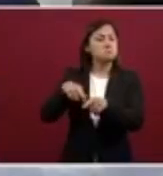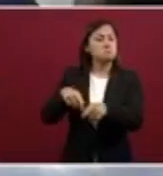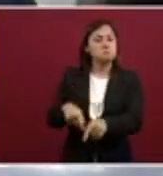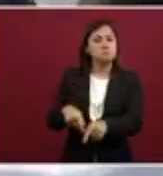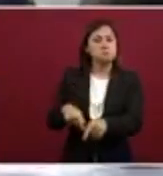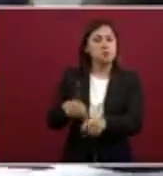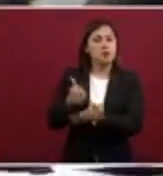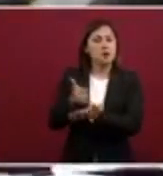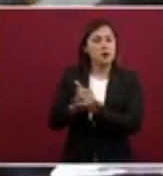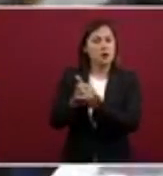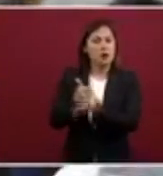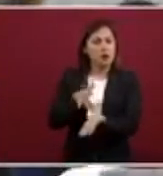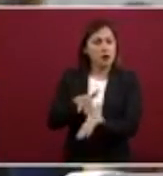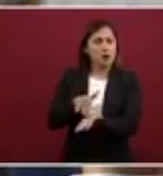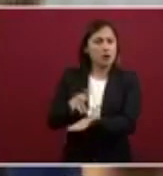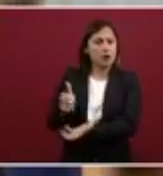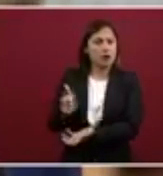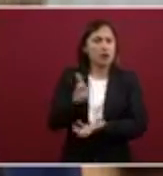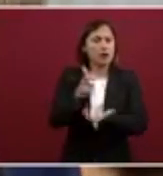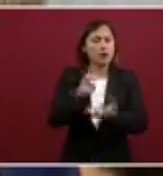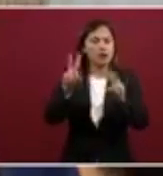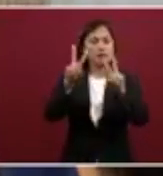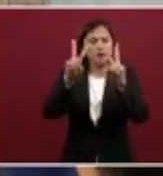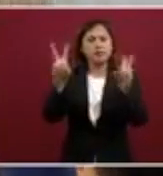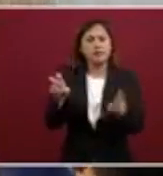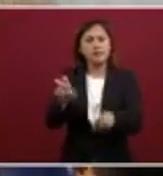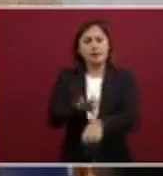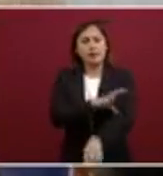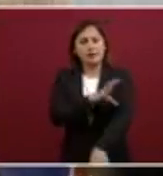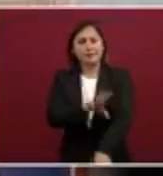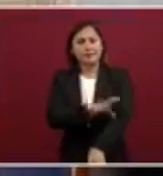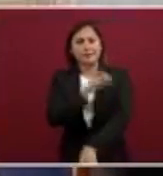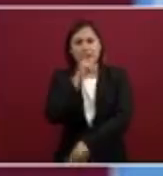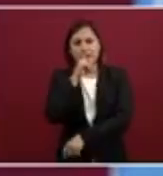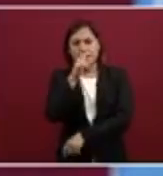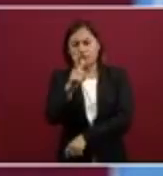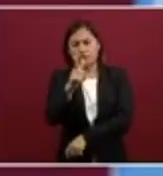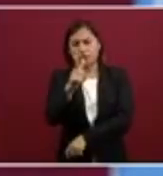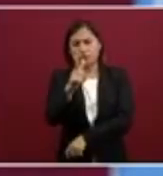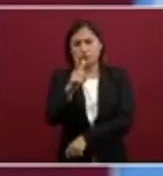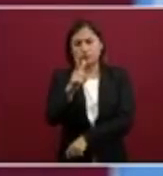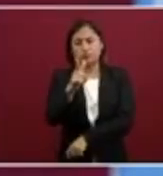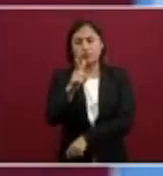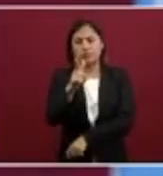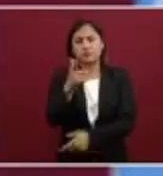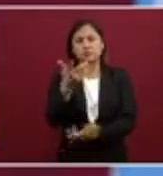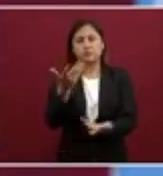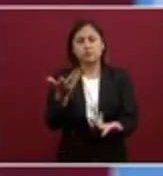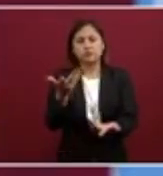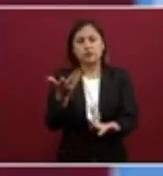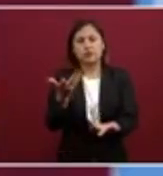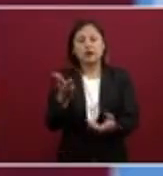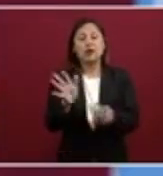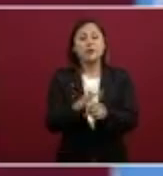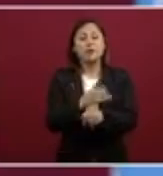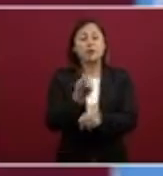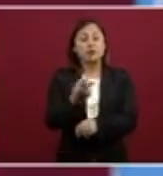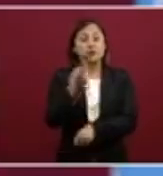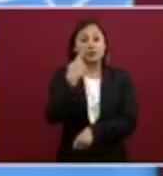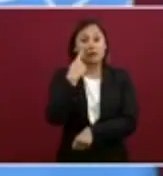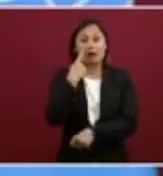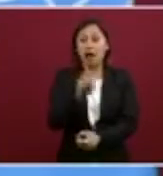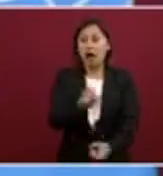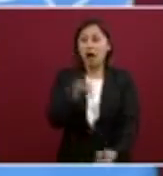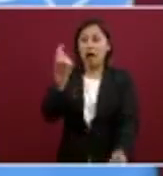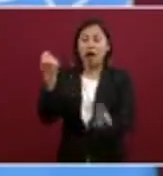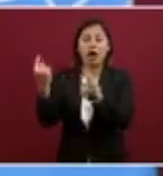de la energía eléctrica, porque estoy recibiendo información de